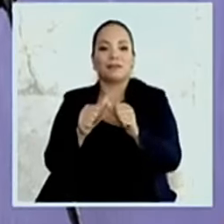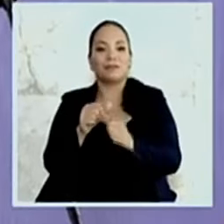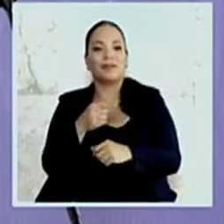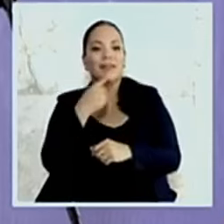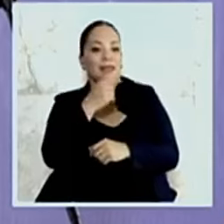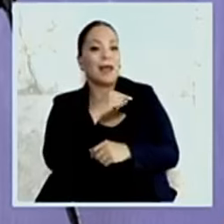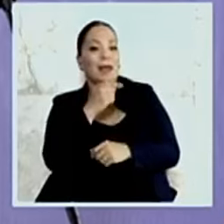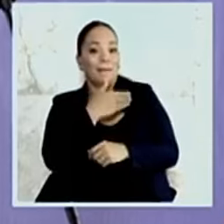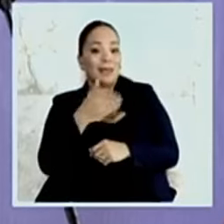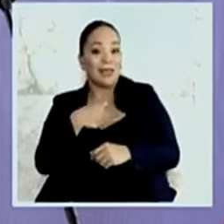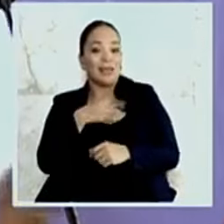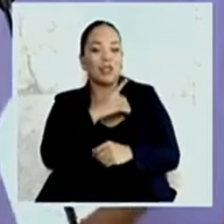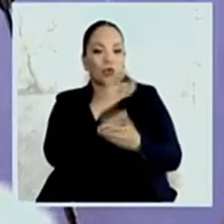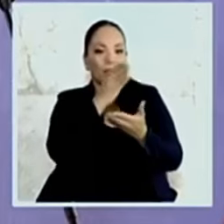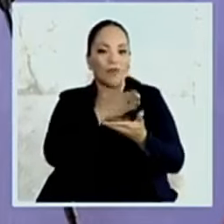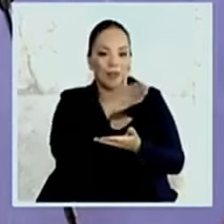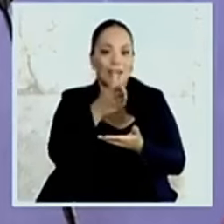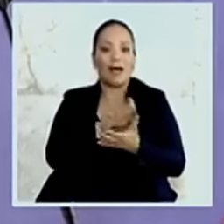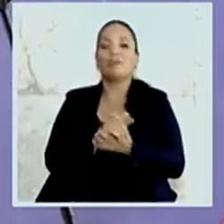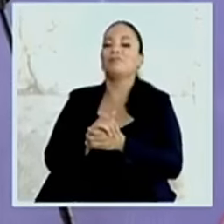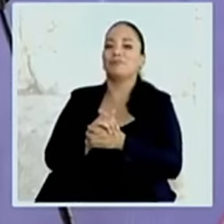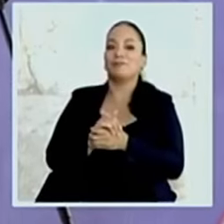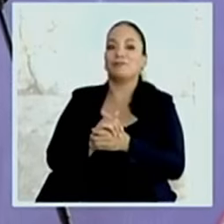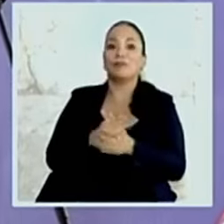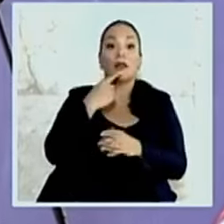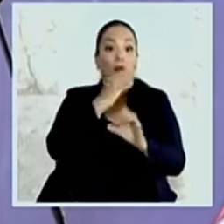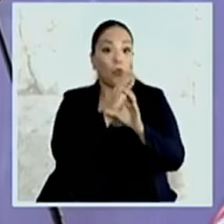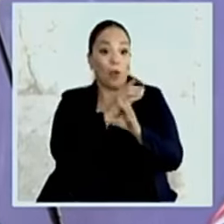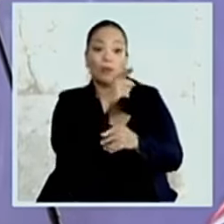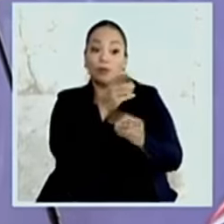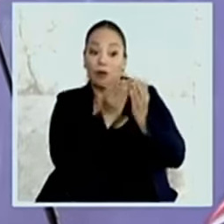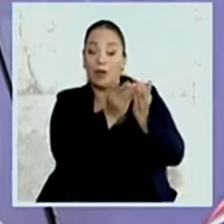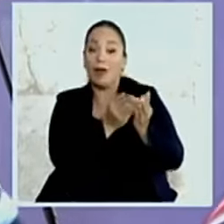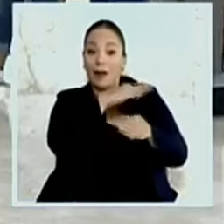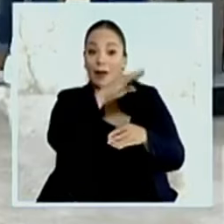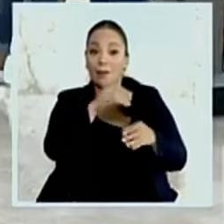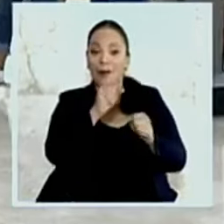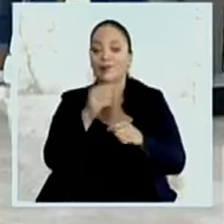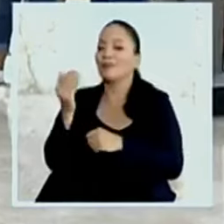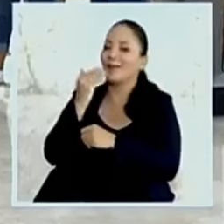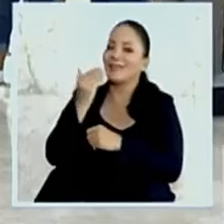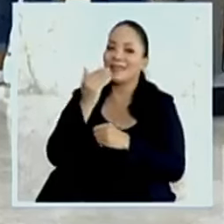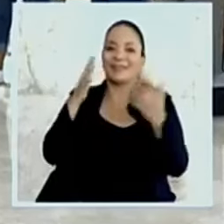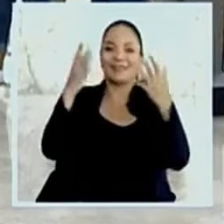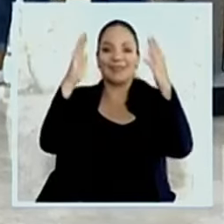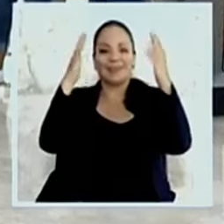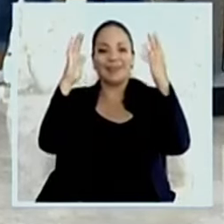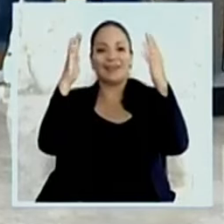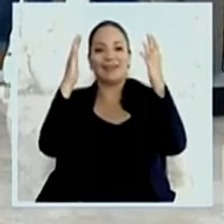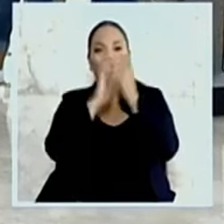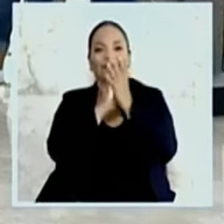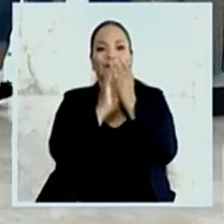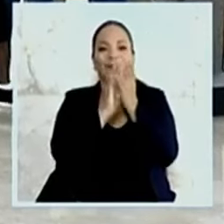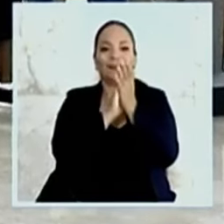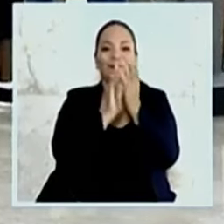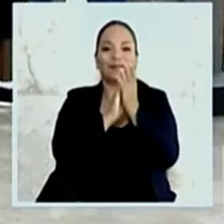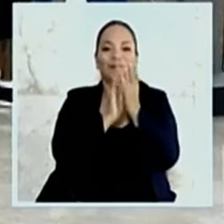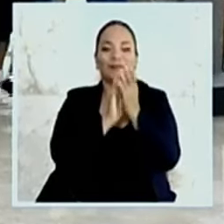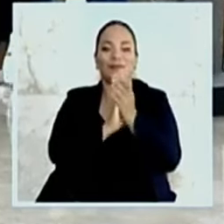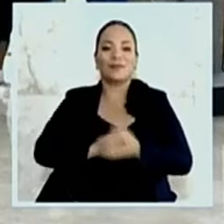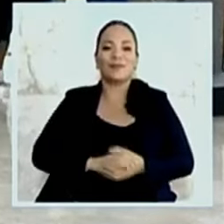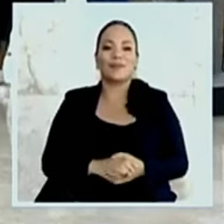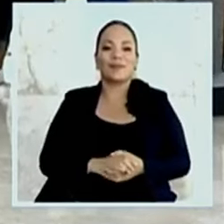Gracias a Dios aquí estamos y llegamos al final y estamos con la licencia para seguir. Que Dios lo bendiga. Gracias.